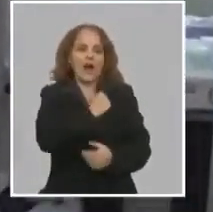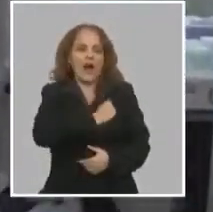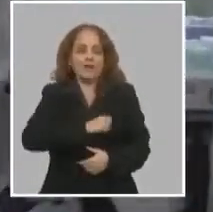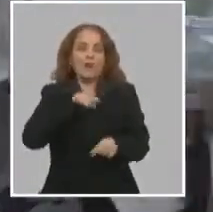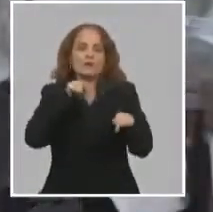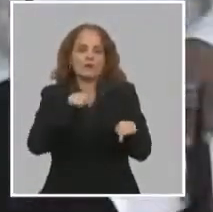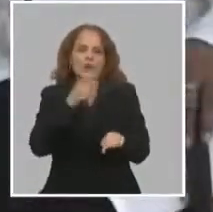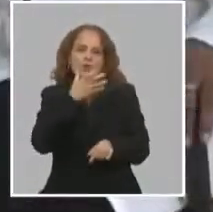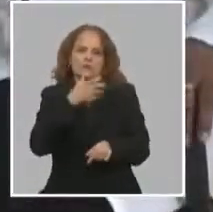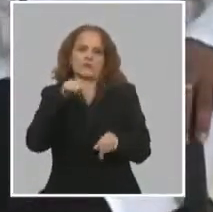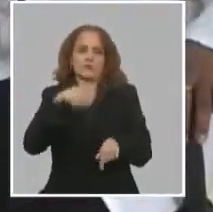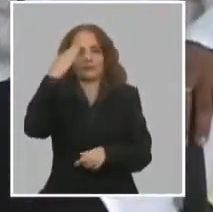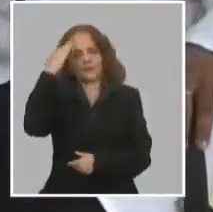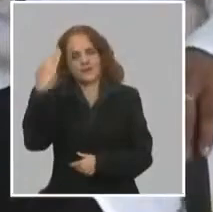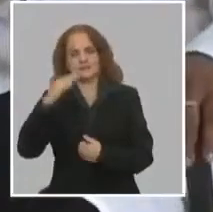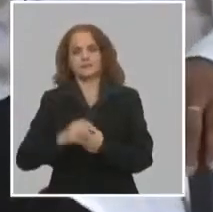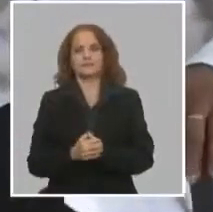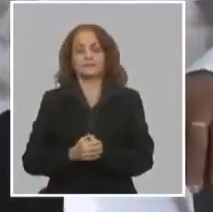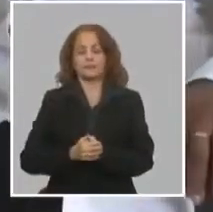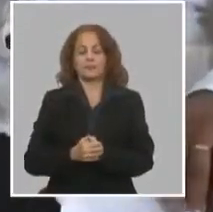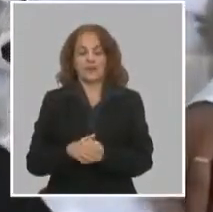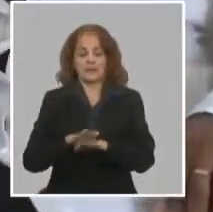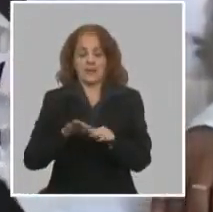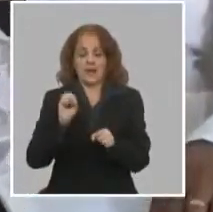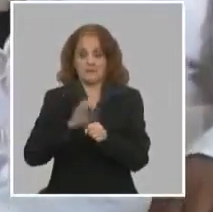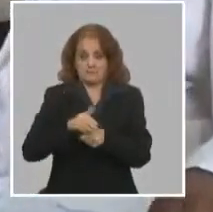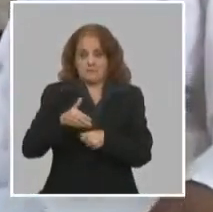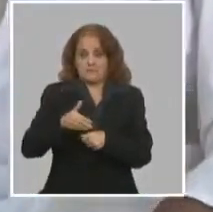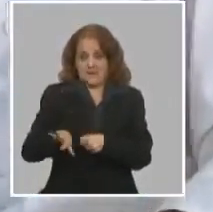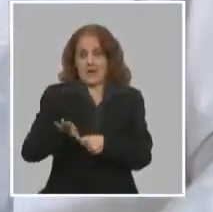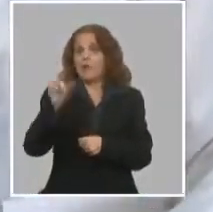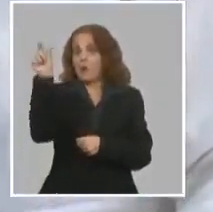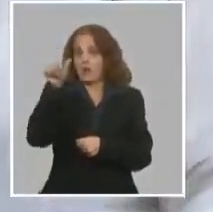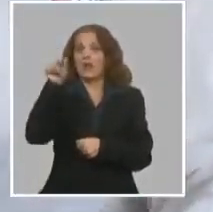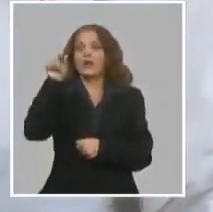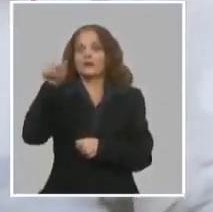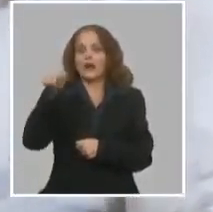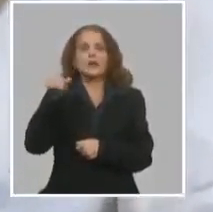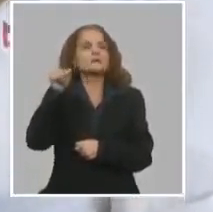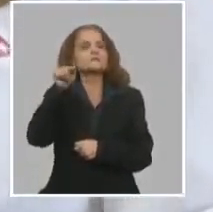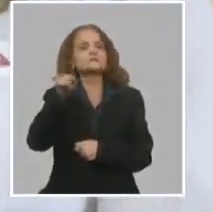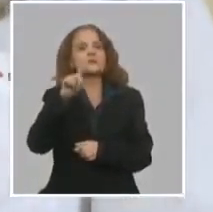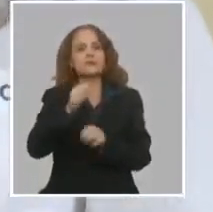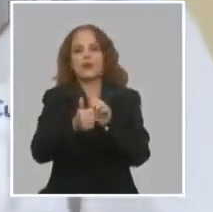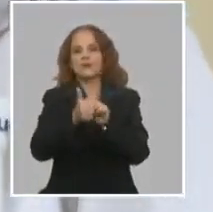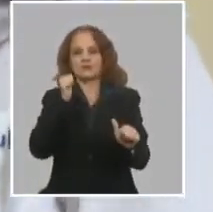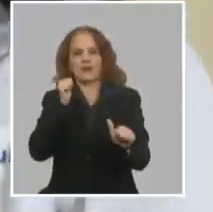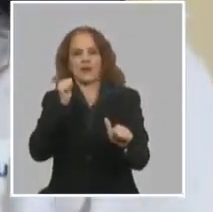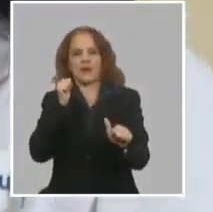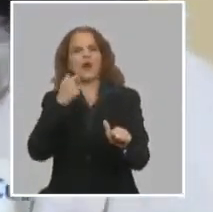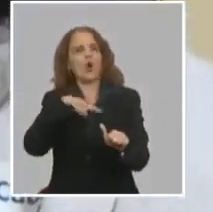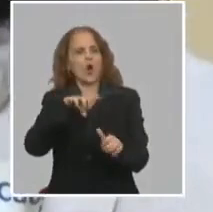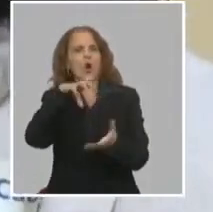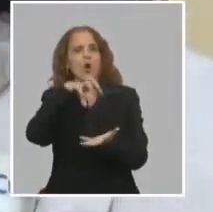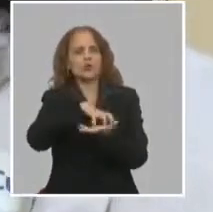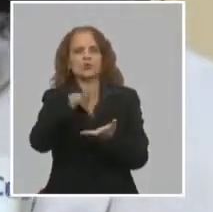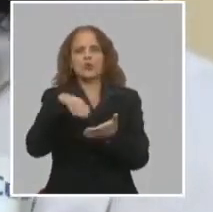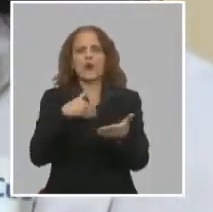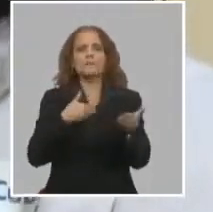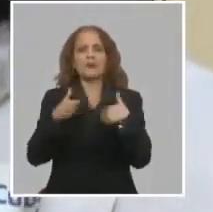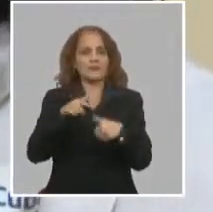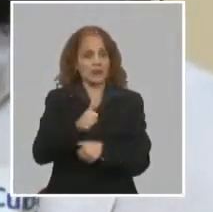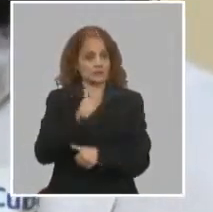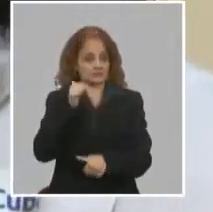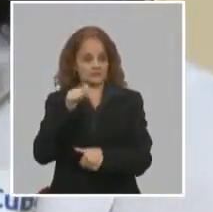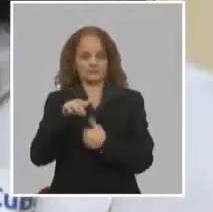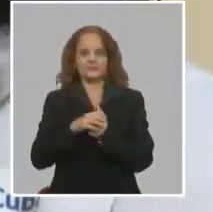del mundo. A los 10 días de haber llegado del Principado de Andorra, volví a salir para La Habana para cumplir una misión internacionalista en el hermano país de Panamá, que